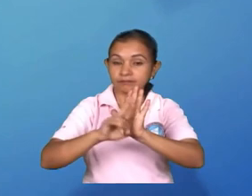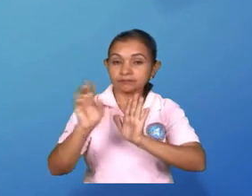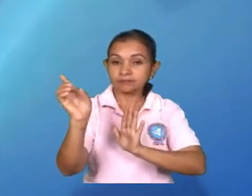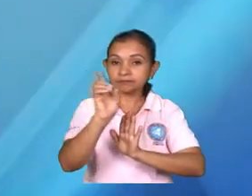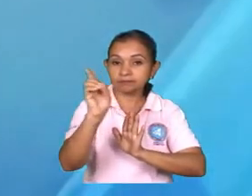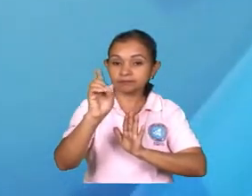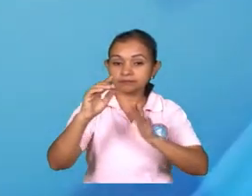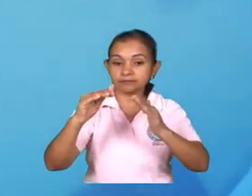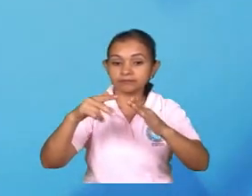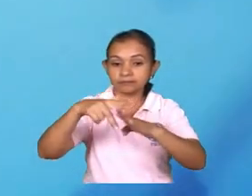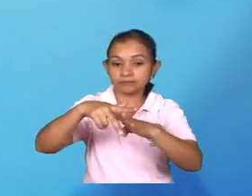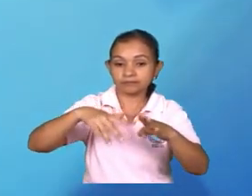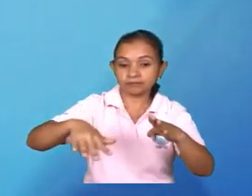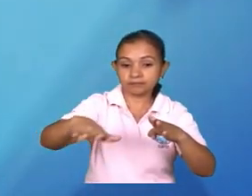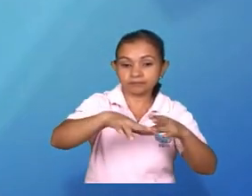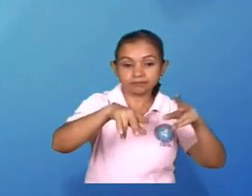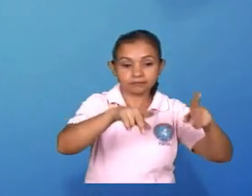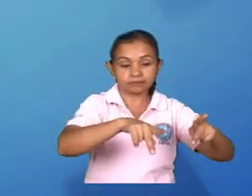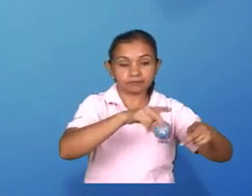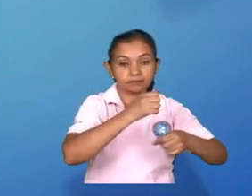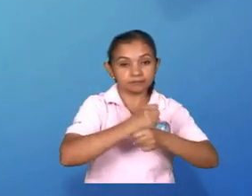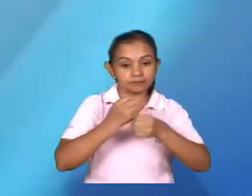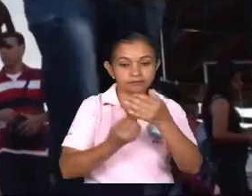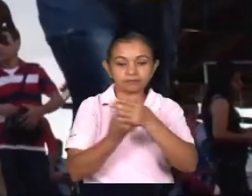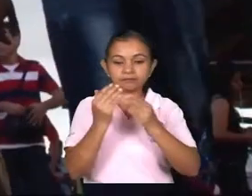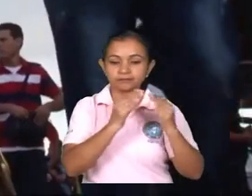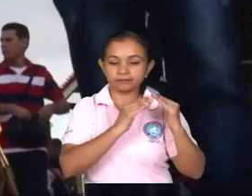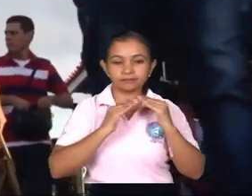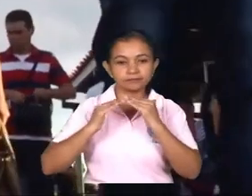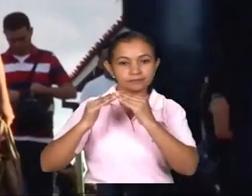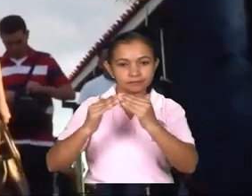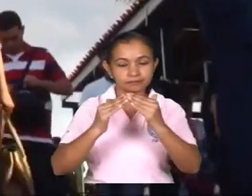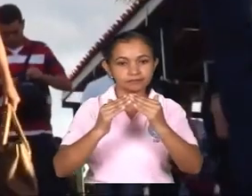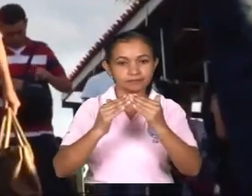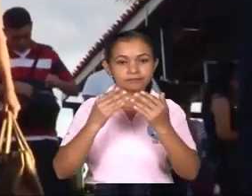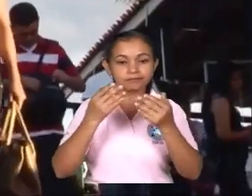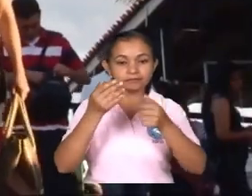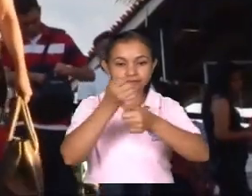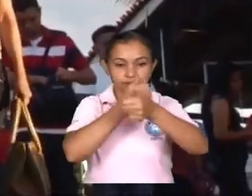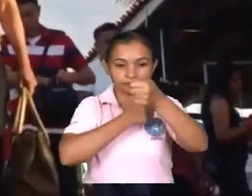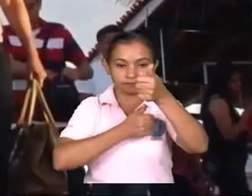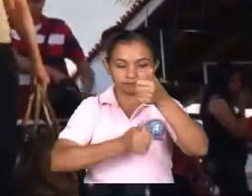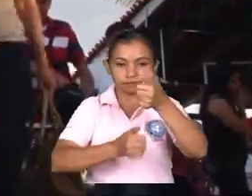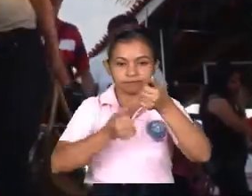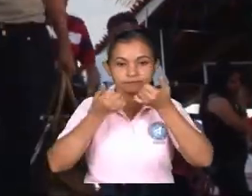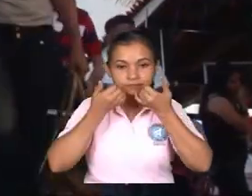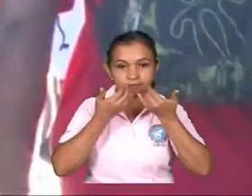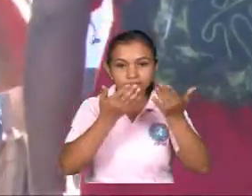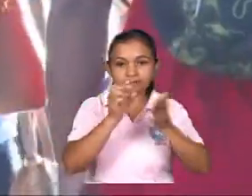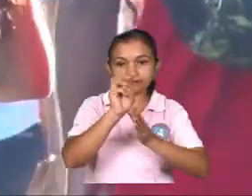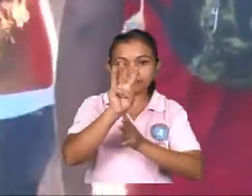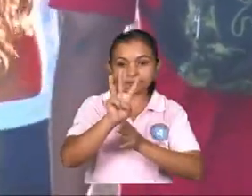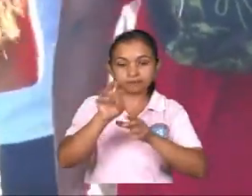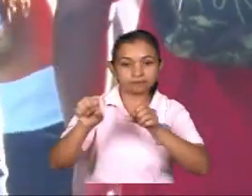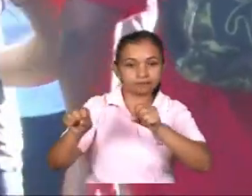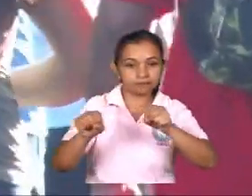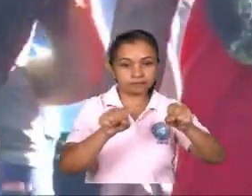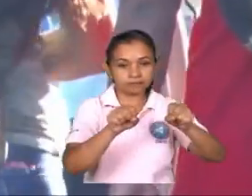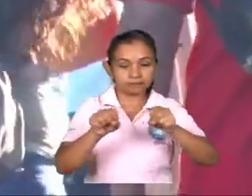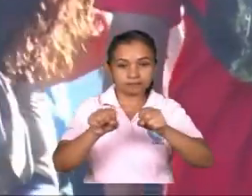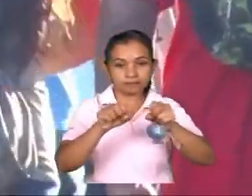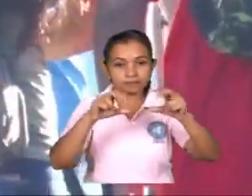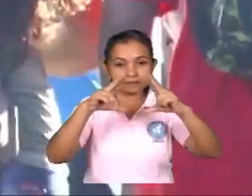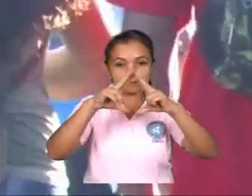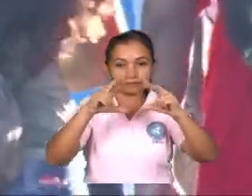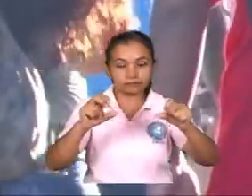campo y en los emprendimientos en la ciudad. La vicepresidenta informó que han ocurrido 3 sismos en el territorio nacional en